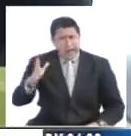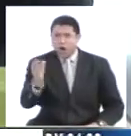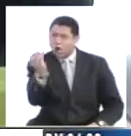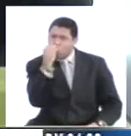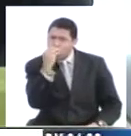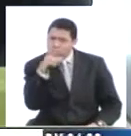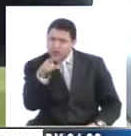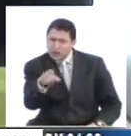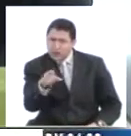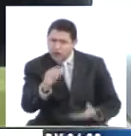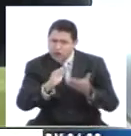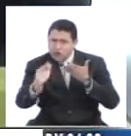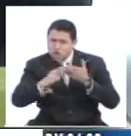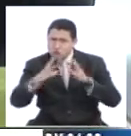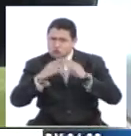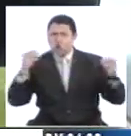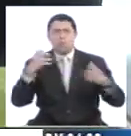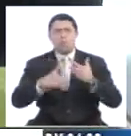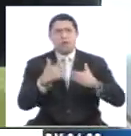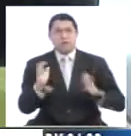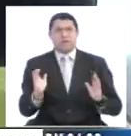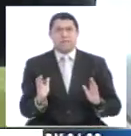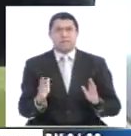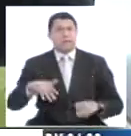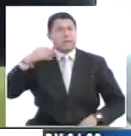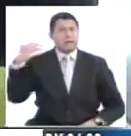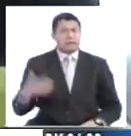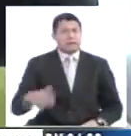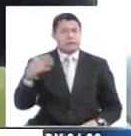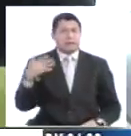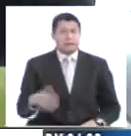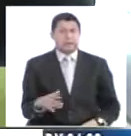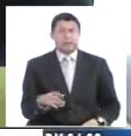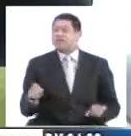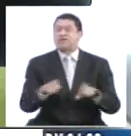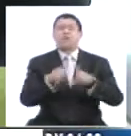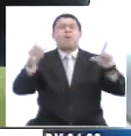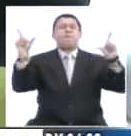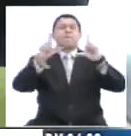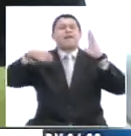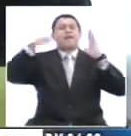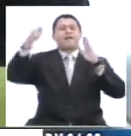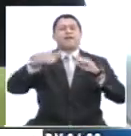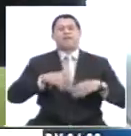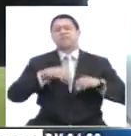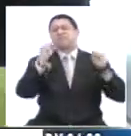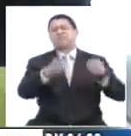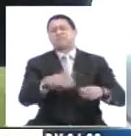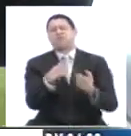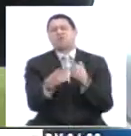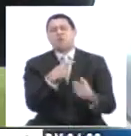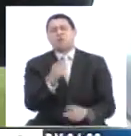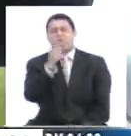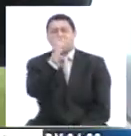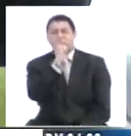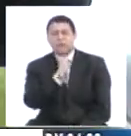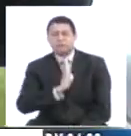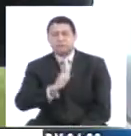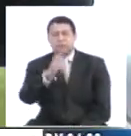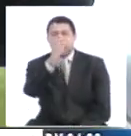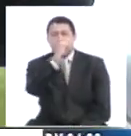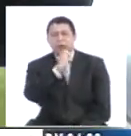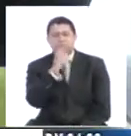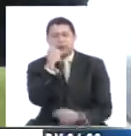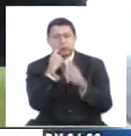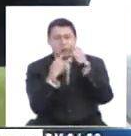es la solución a todos los problemas es un problema muy grave que se como en las películas la muchacha le deja el novio y está comiéndose un helado en la cama o de